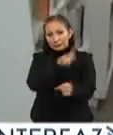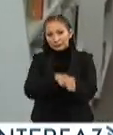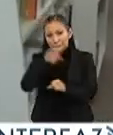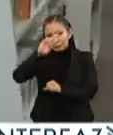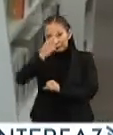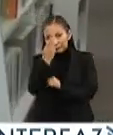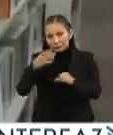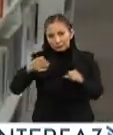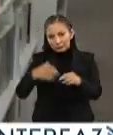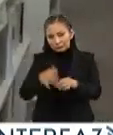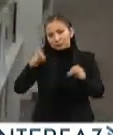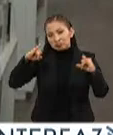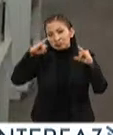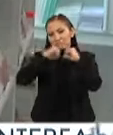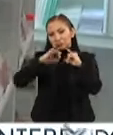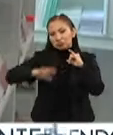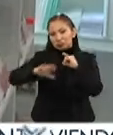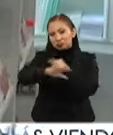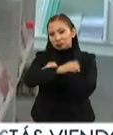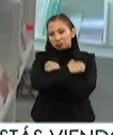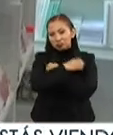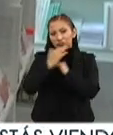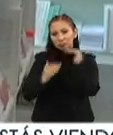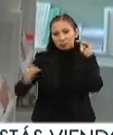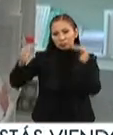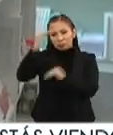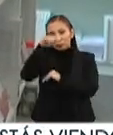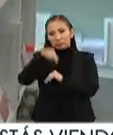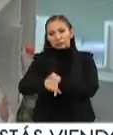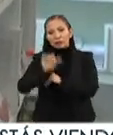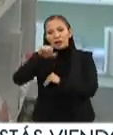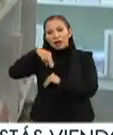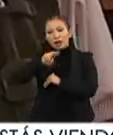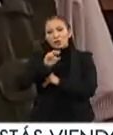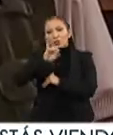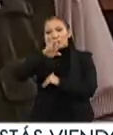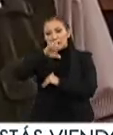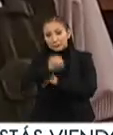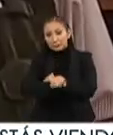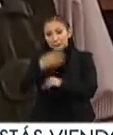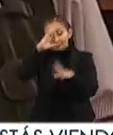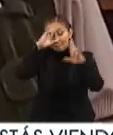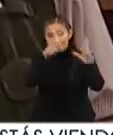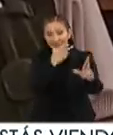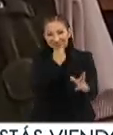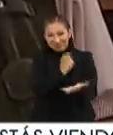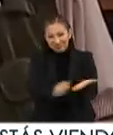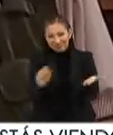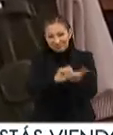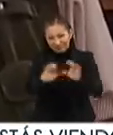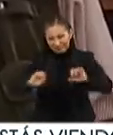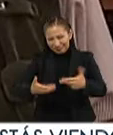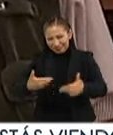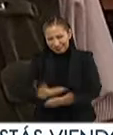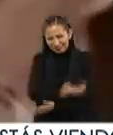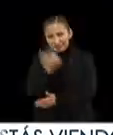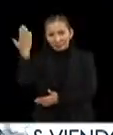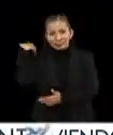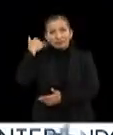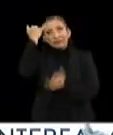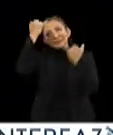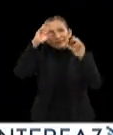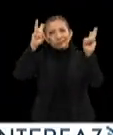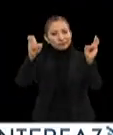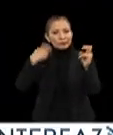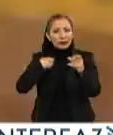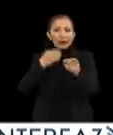de Universidades e Instituciones de Educación Superior, la ANUYES. En homenaje al escritor chiapaneco, autor de novelas como